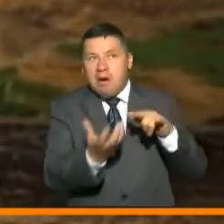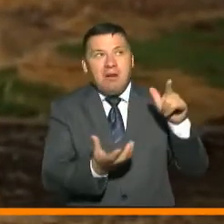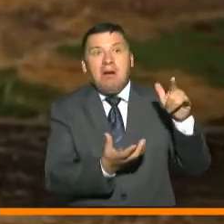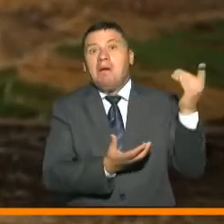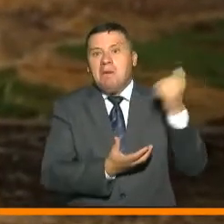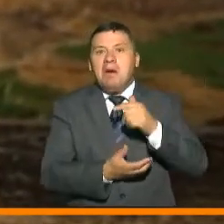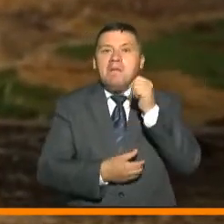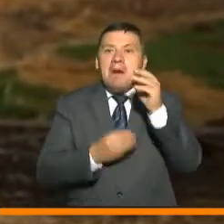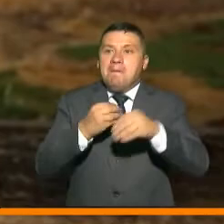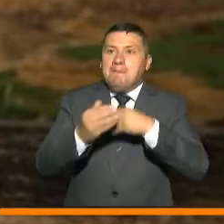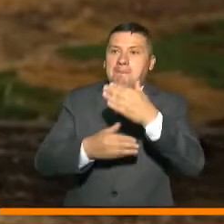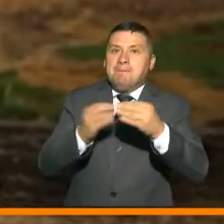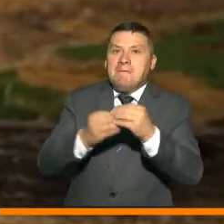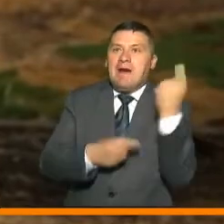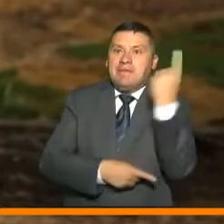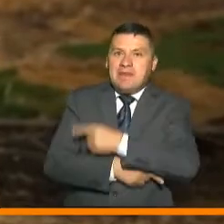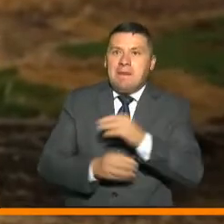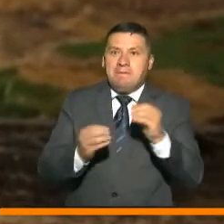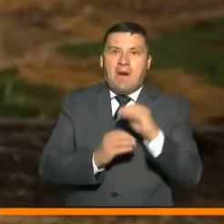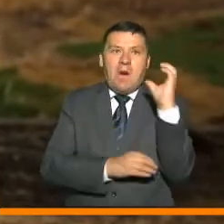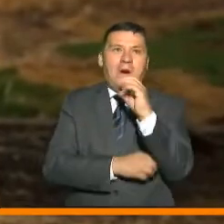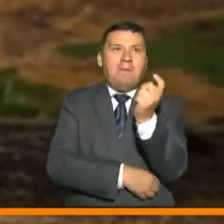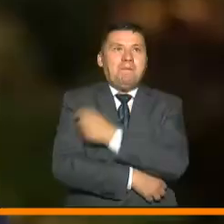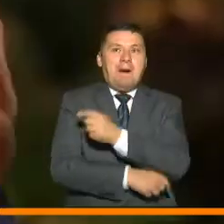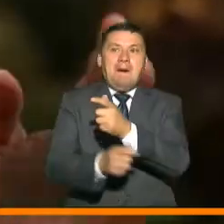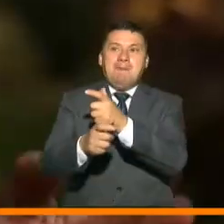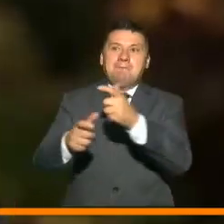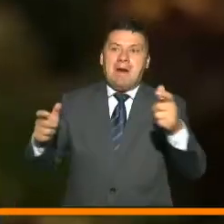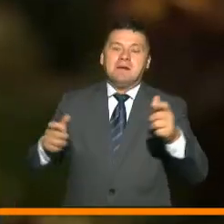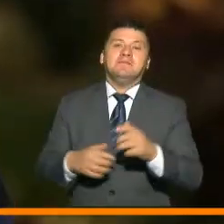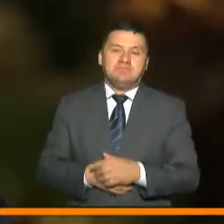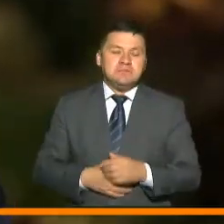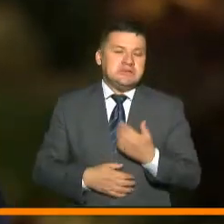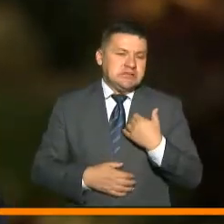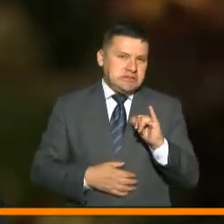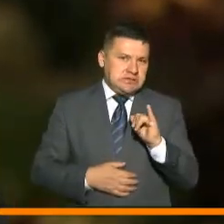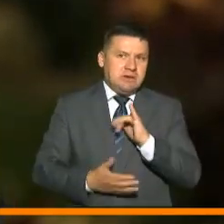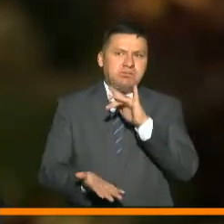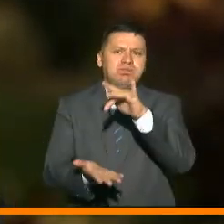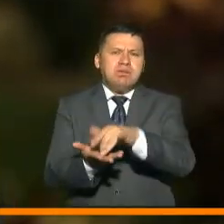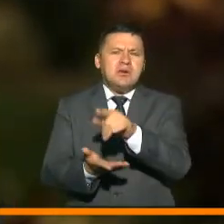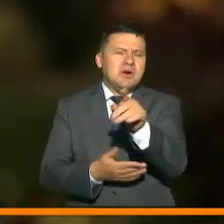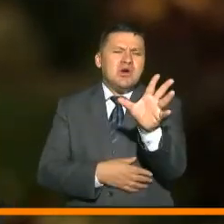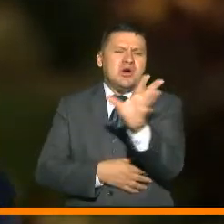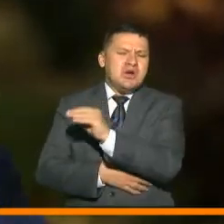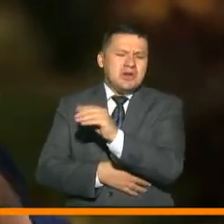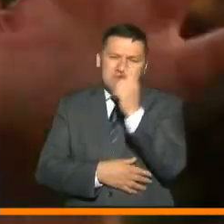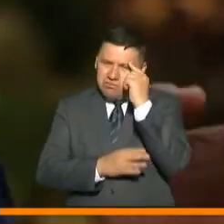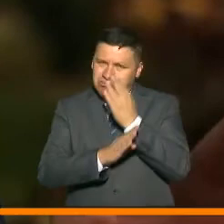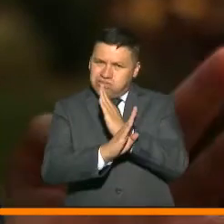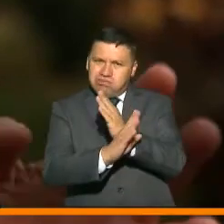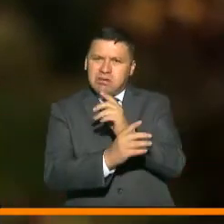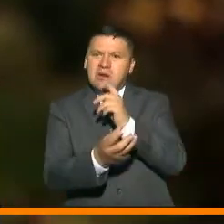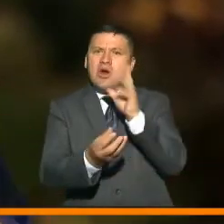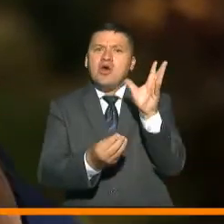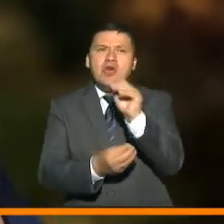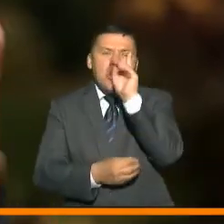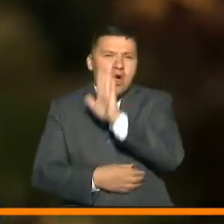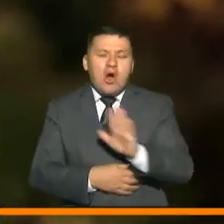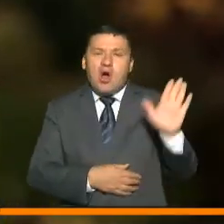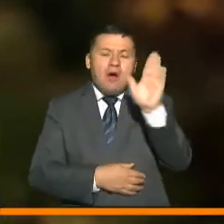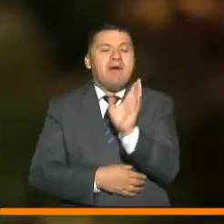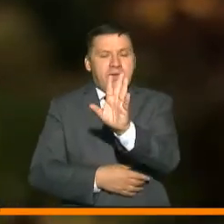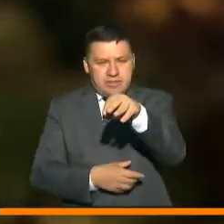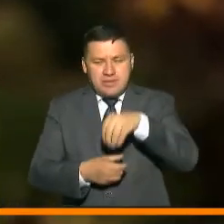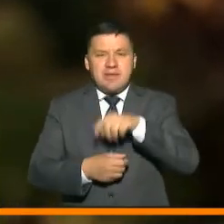para ir cada día teniendo más colombianos vacunados. Estamos llegando a través de todas estas estrategias a todo el país,